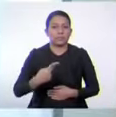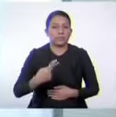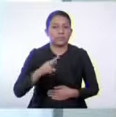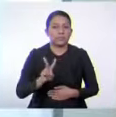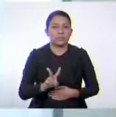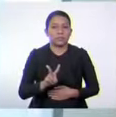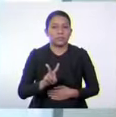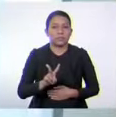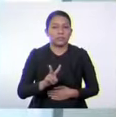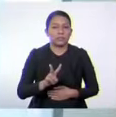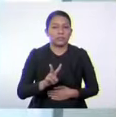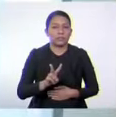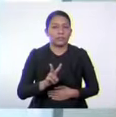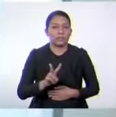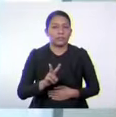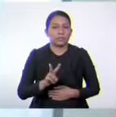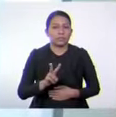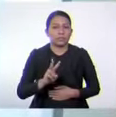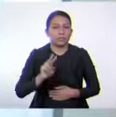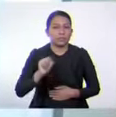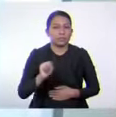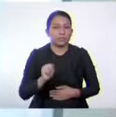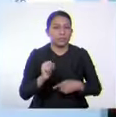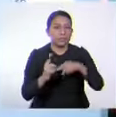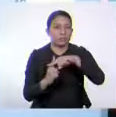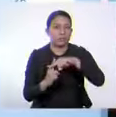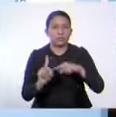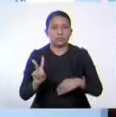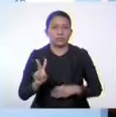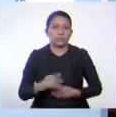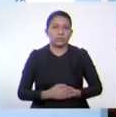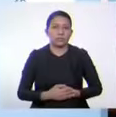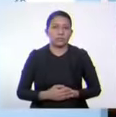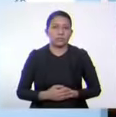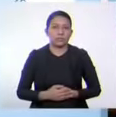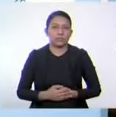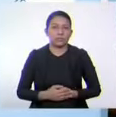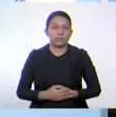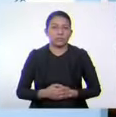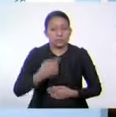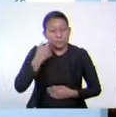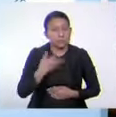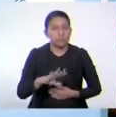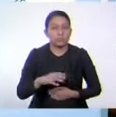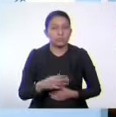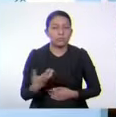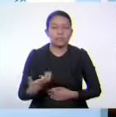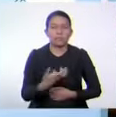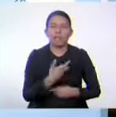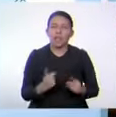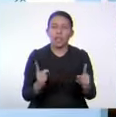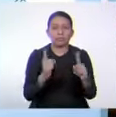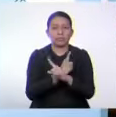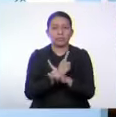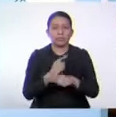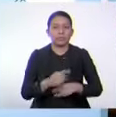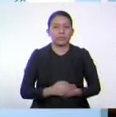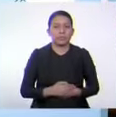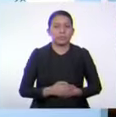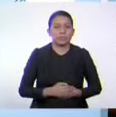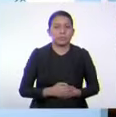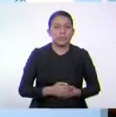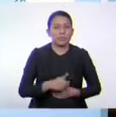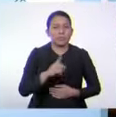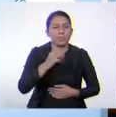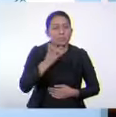H2 por N más 2. Si nosotros sustituimos por un